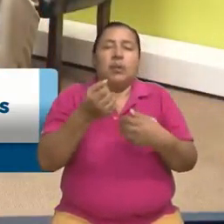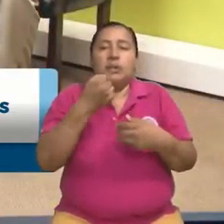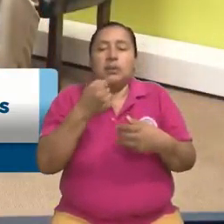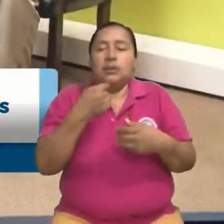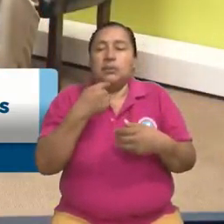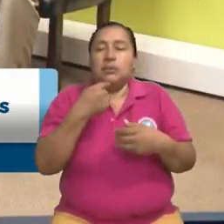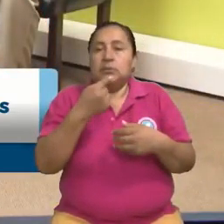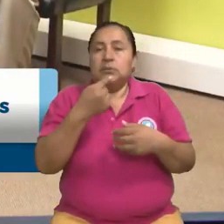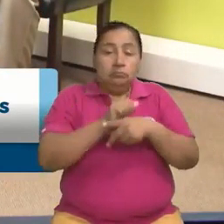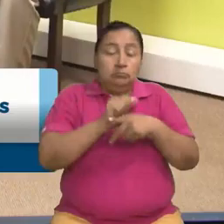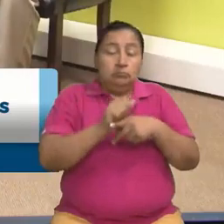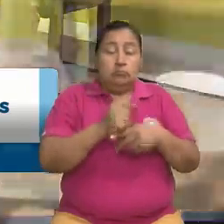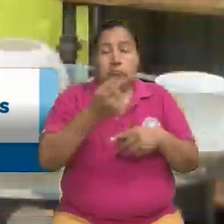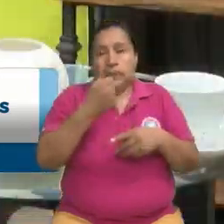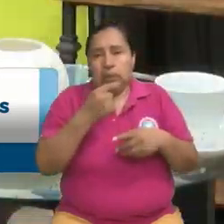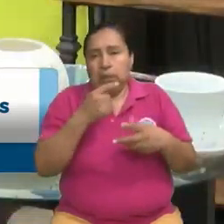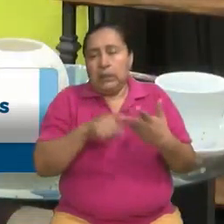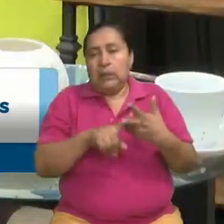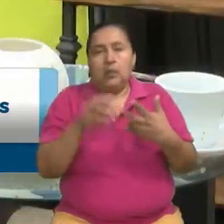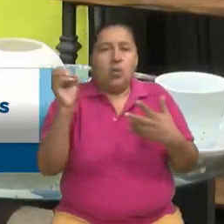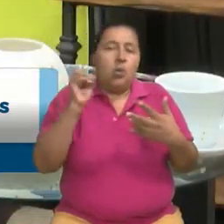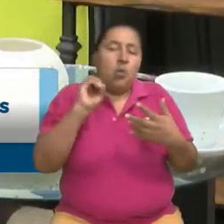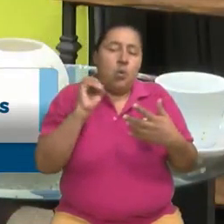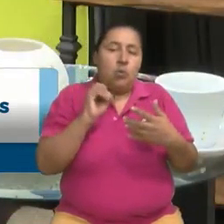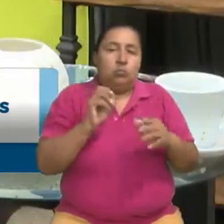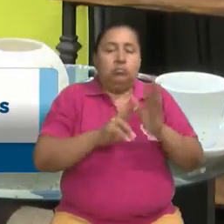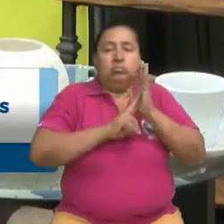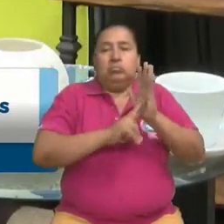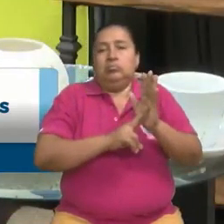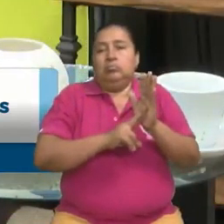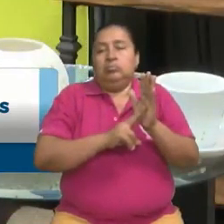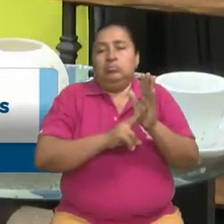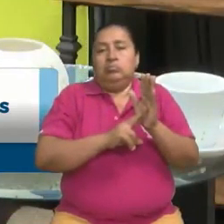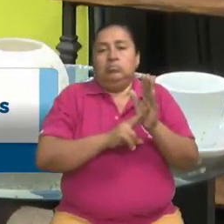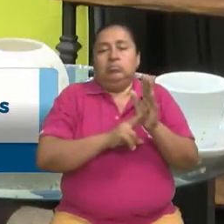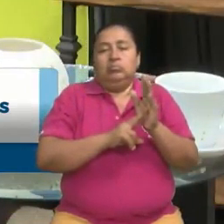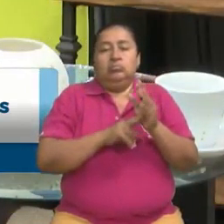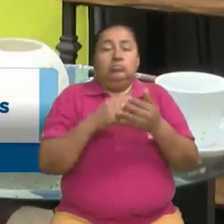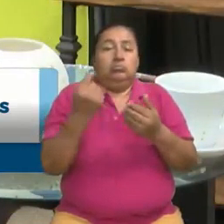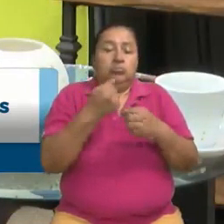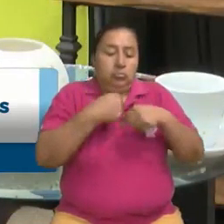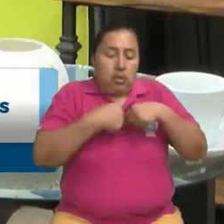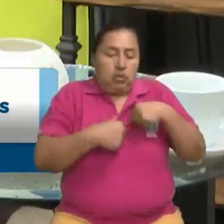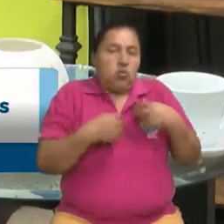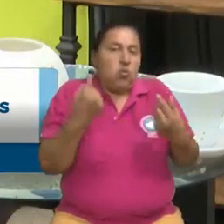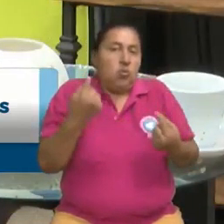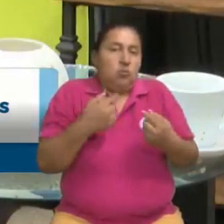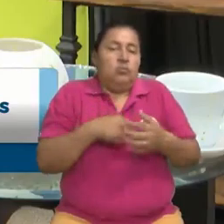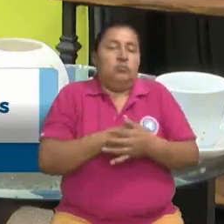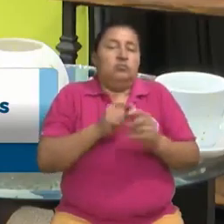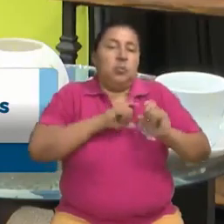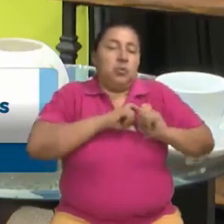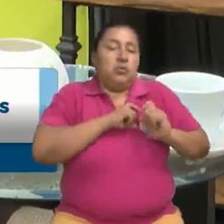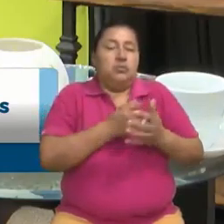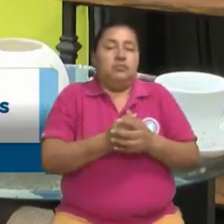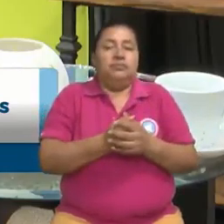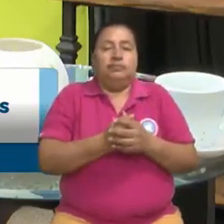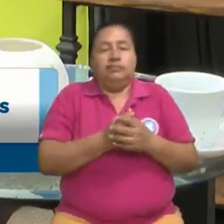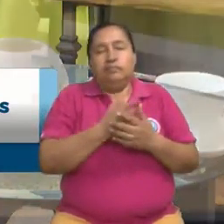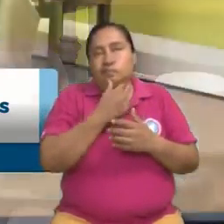¿ustedes aplican fármaco o la respuesta es una operación de corazón?